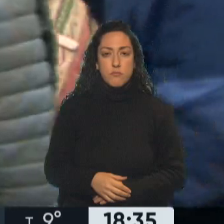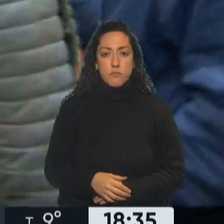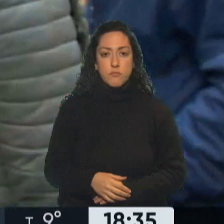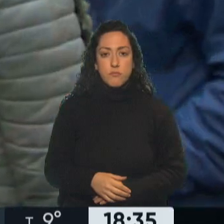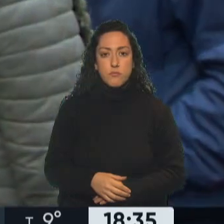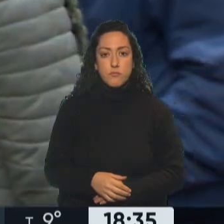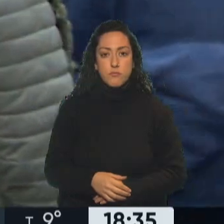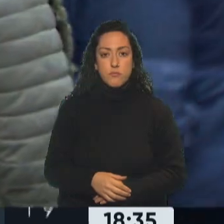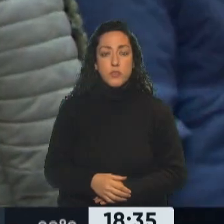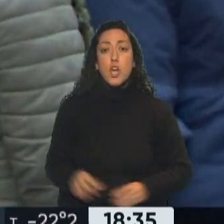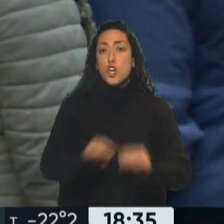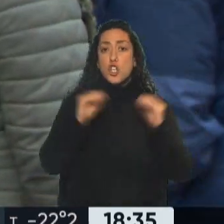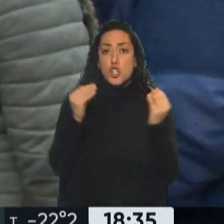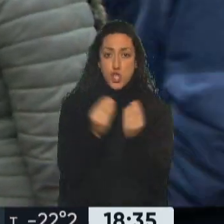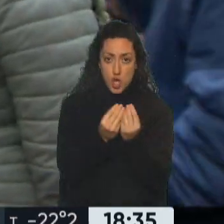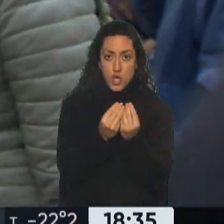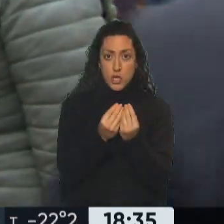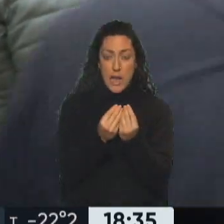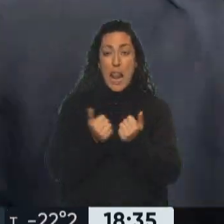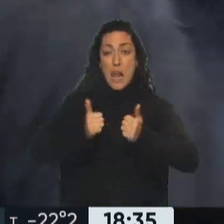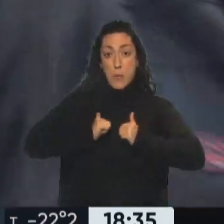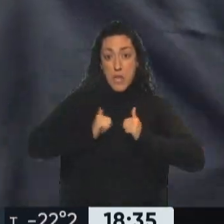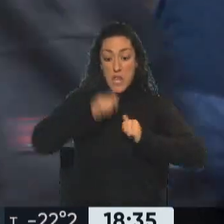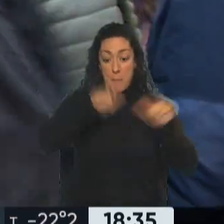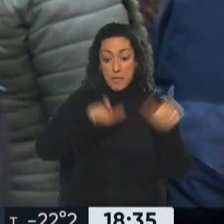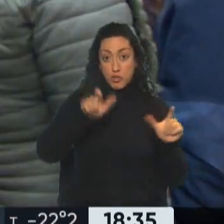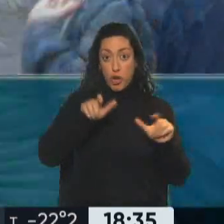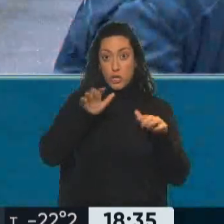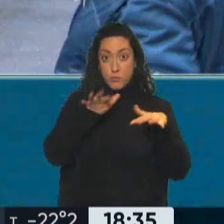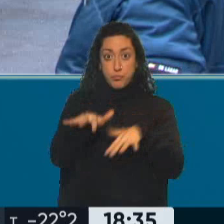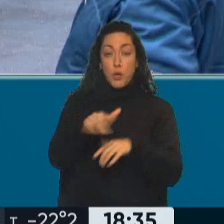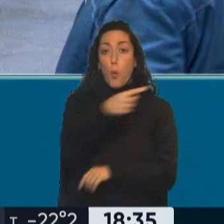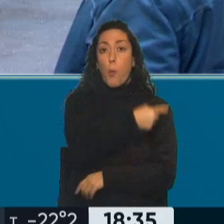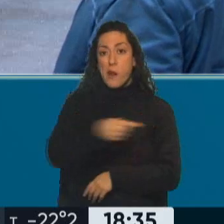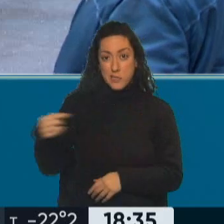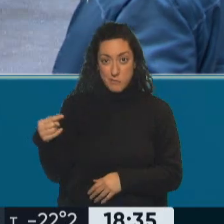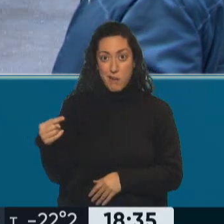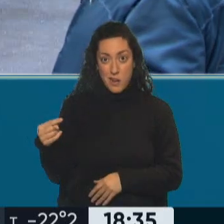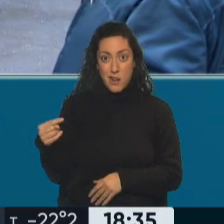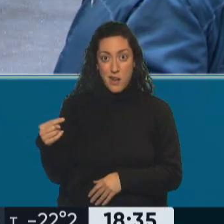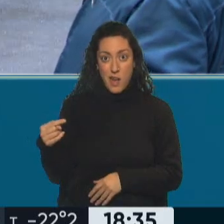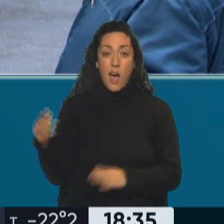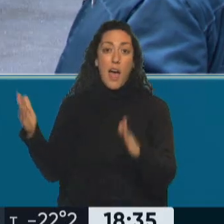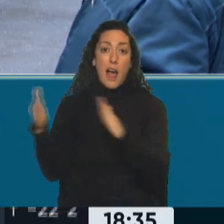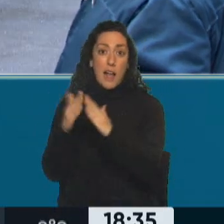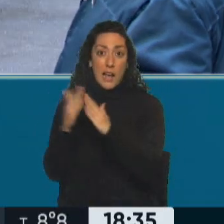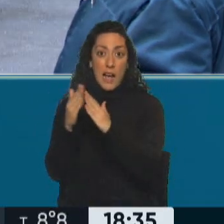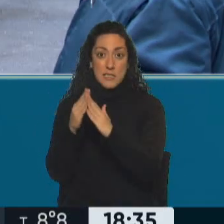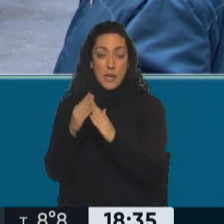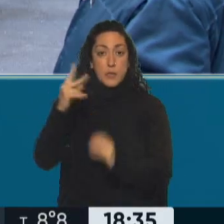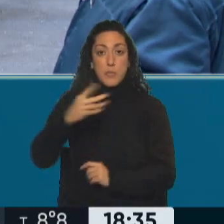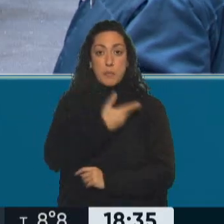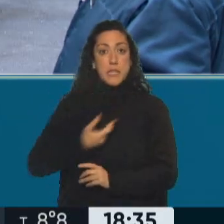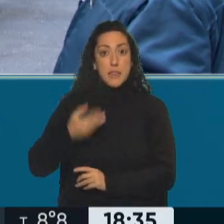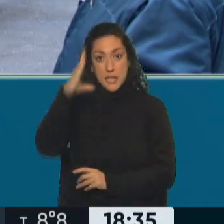y se cumple una semana de la vigilia frente a la casa de la vicepresidenta cristina fernández de kirchner